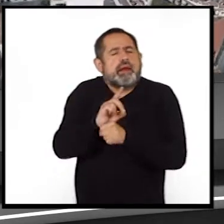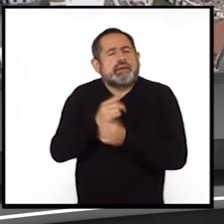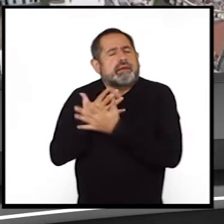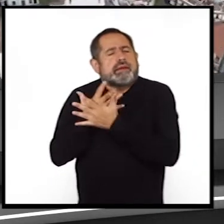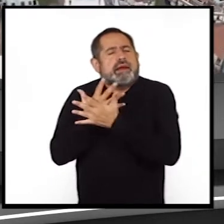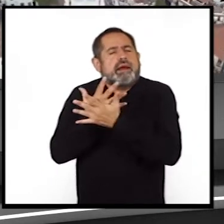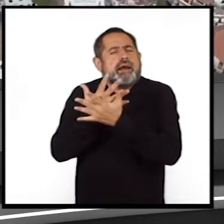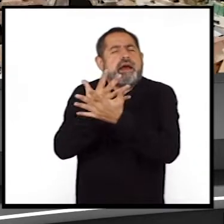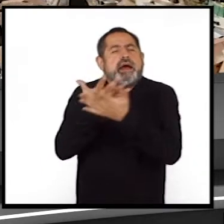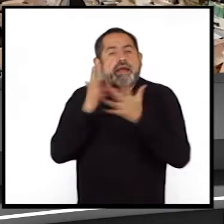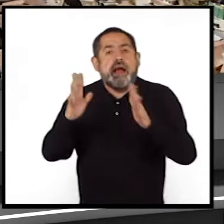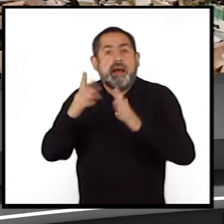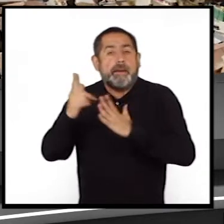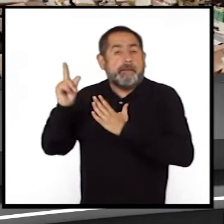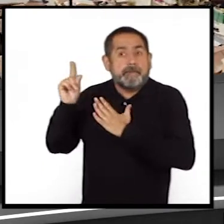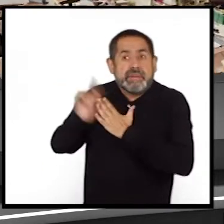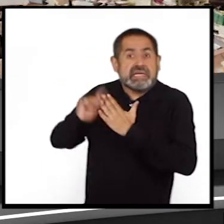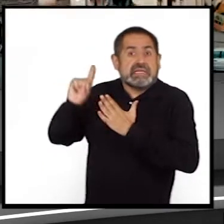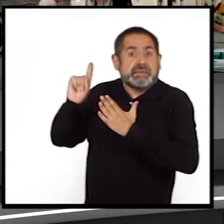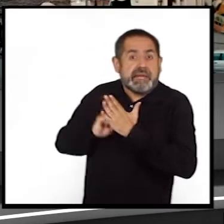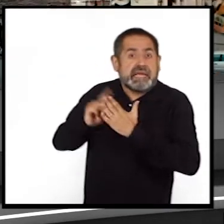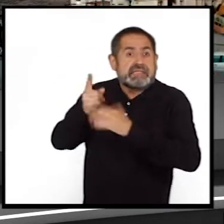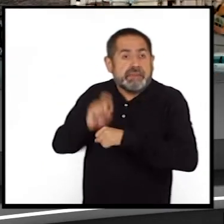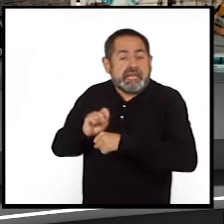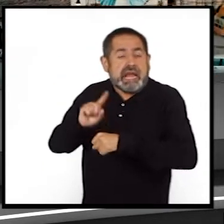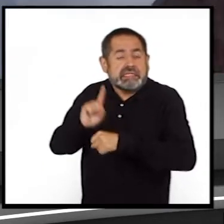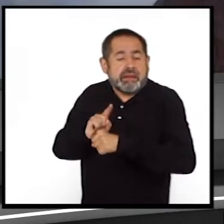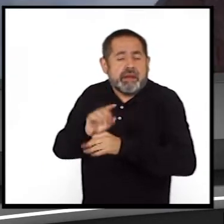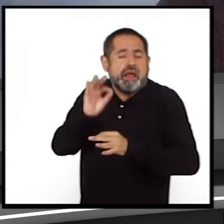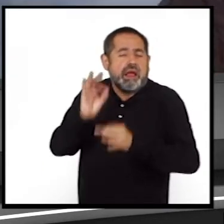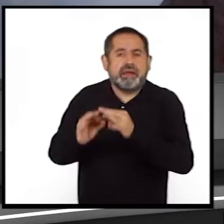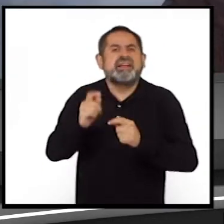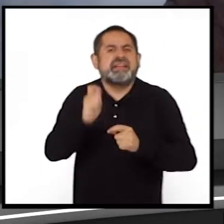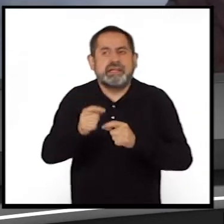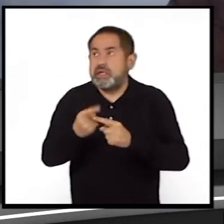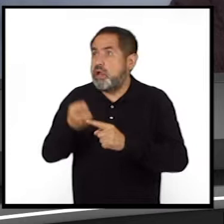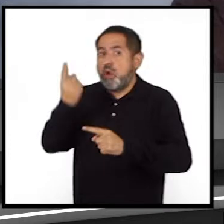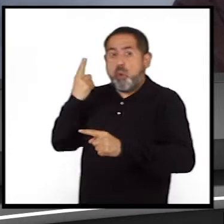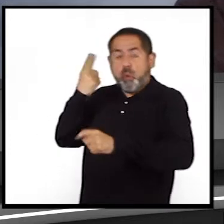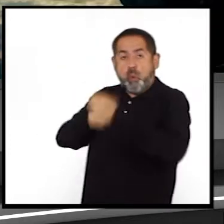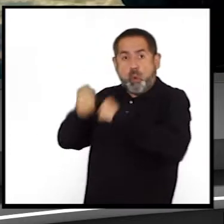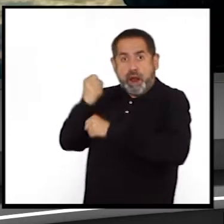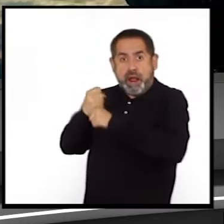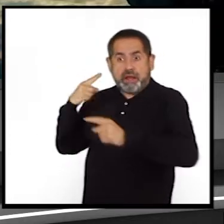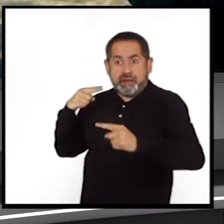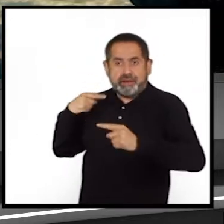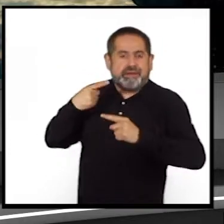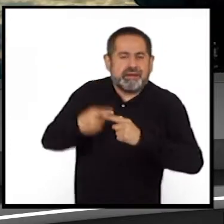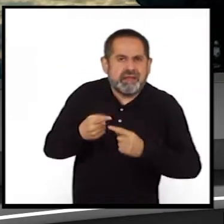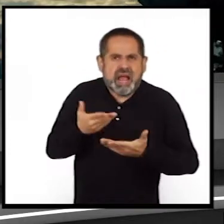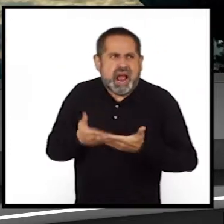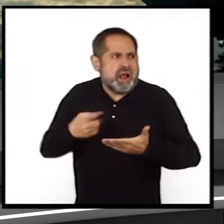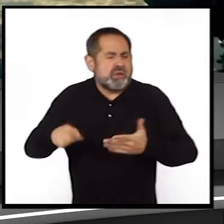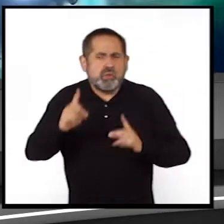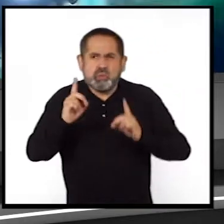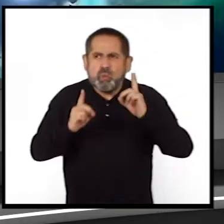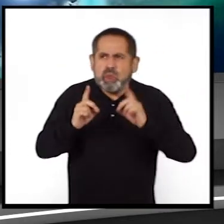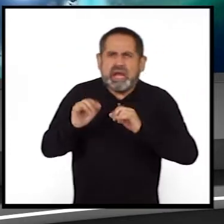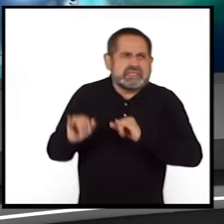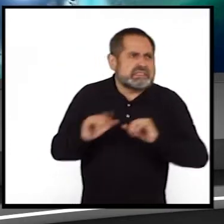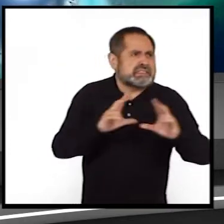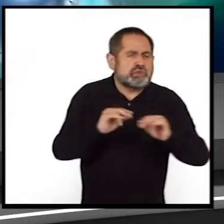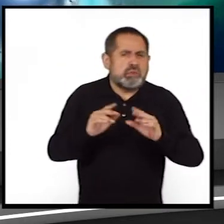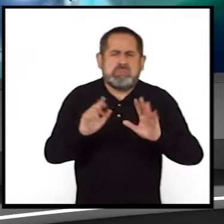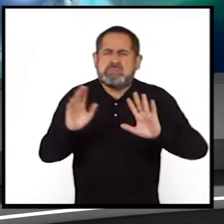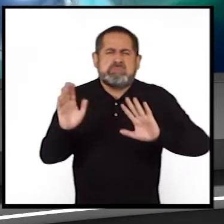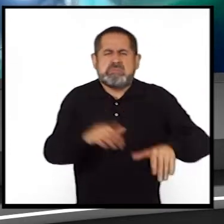hemos esperado. Semanas, meses, han pasado desde el último año en el que las dudas, la incertidumbre, pero